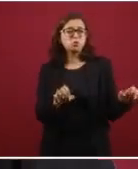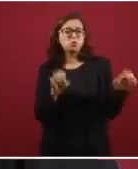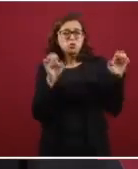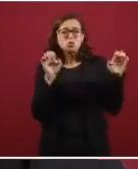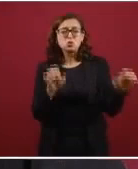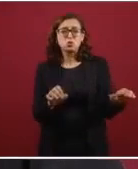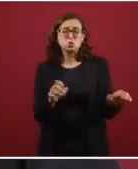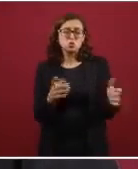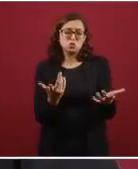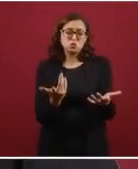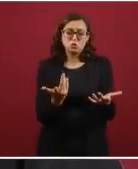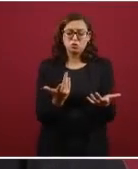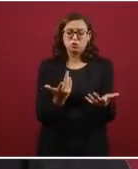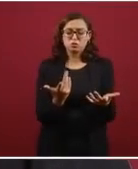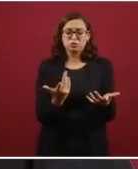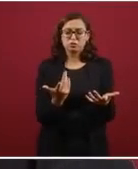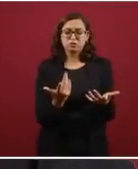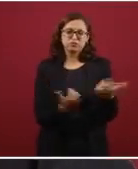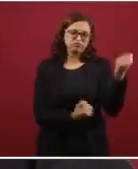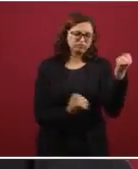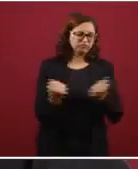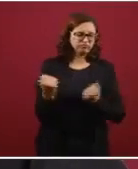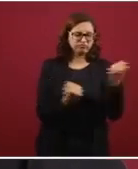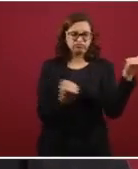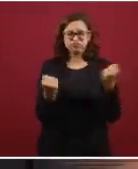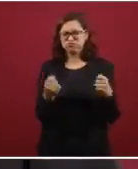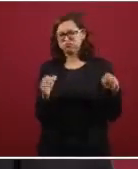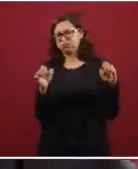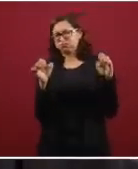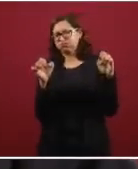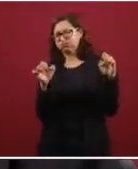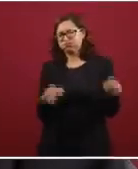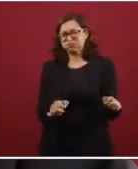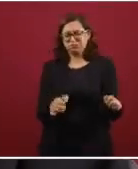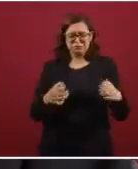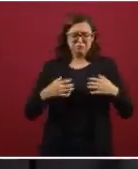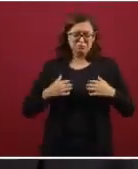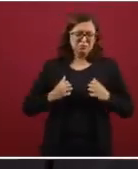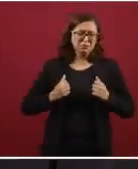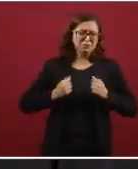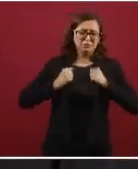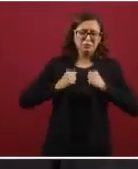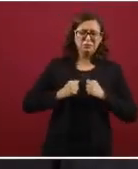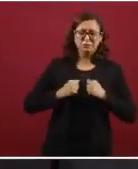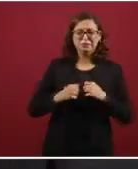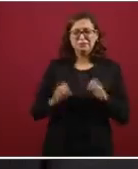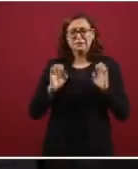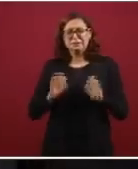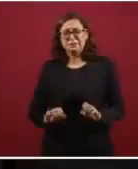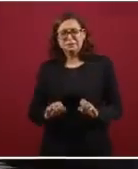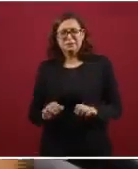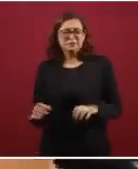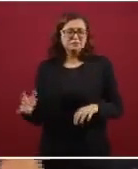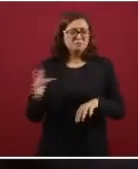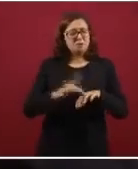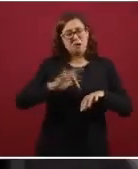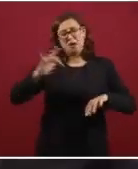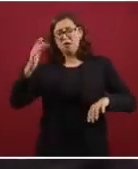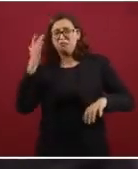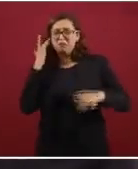extravagantes y los vehículos últimos modelos y la ropa de marca y las